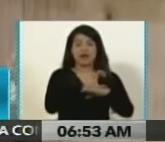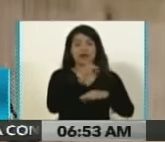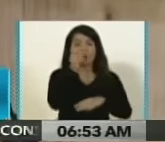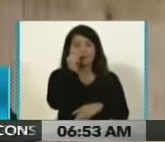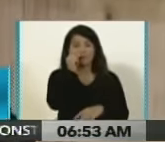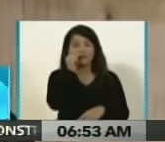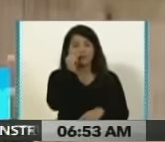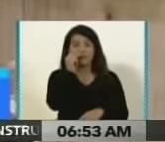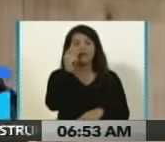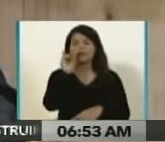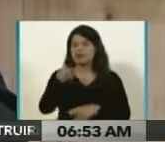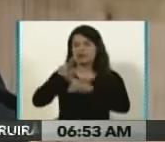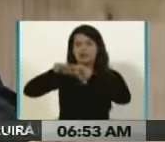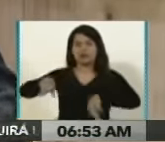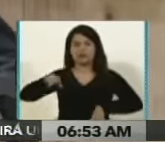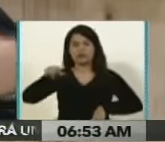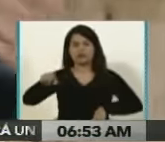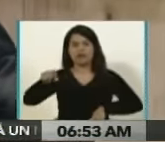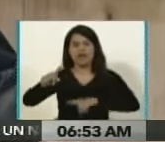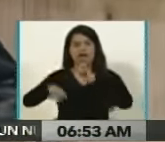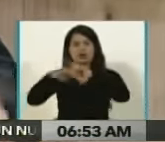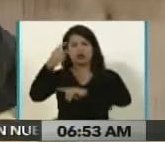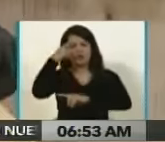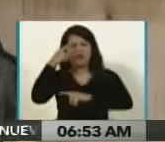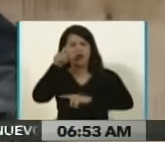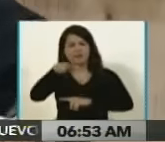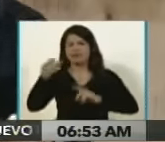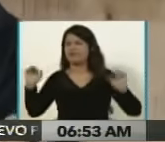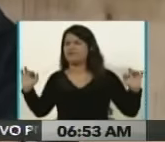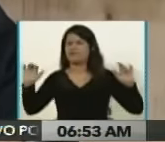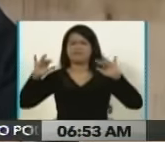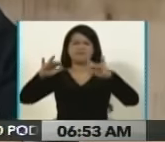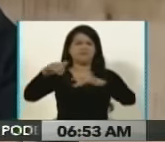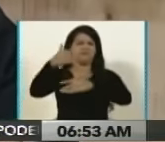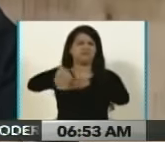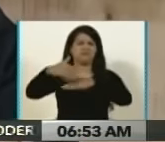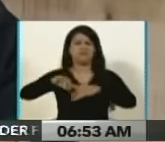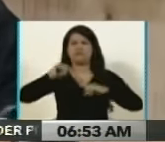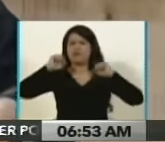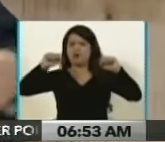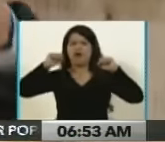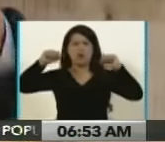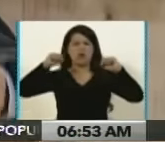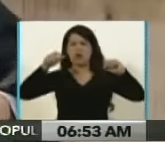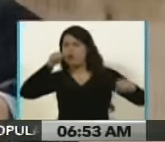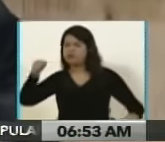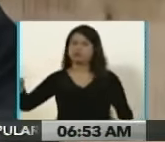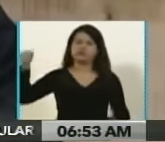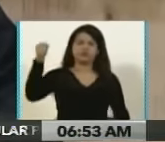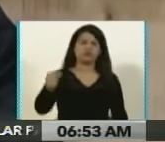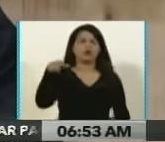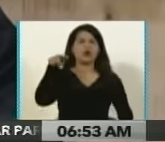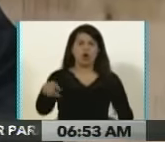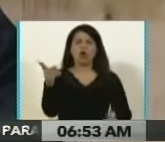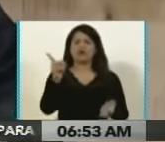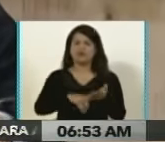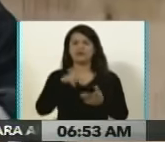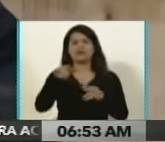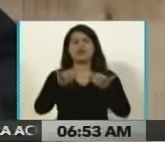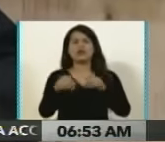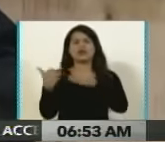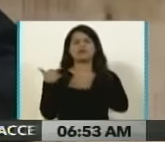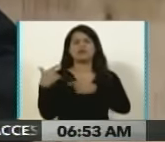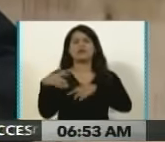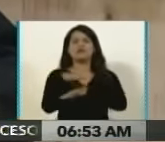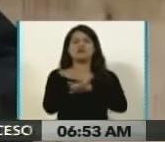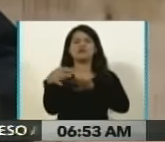lo destituye, y al día siguiente estaba la gente en la calle y colocó a Celso Fortul de nuevo en la ingeniería municipal. Y